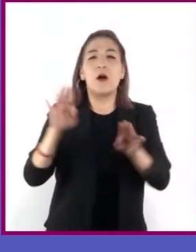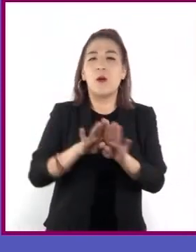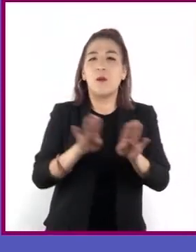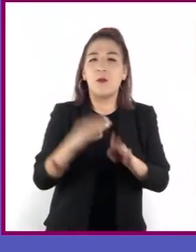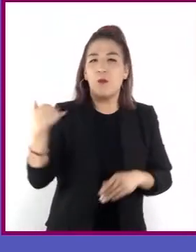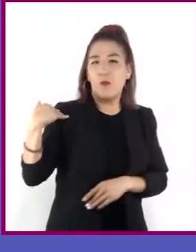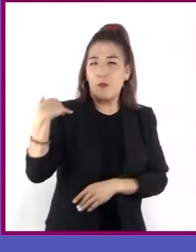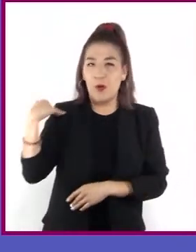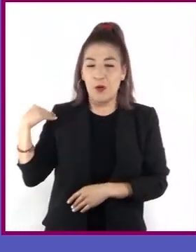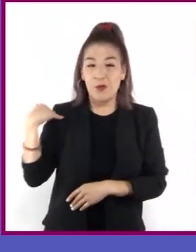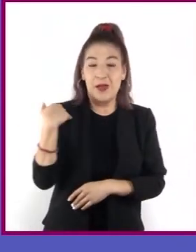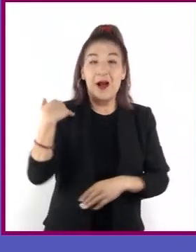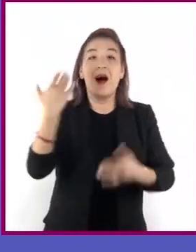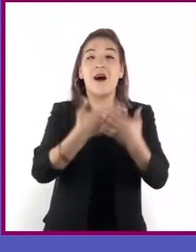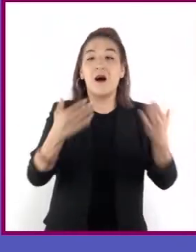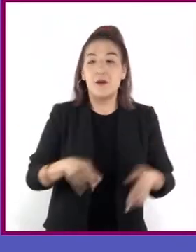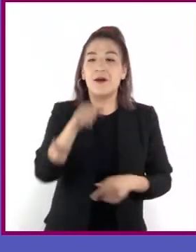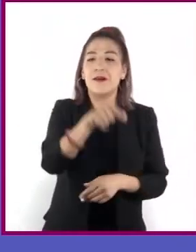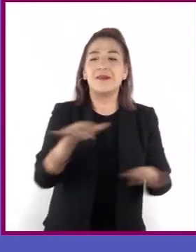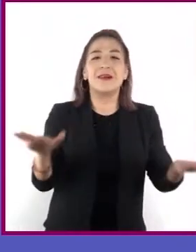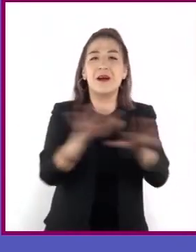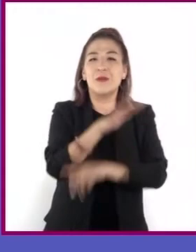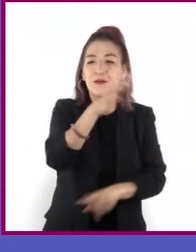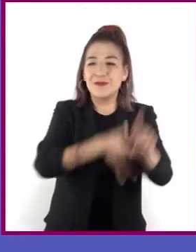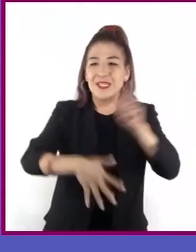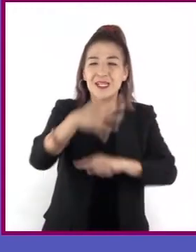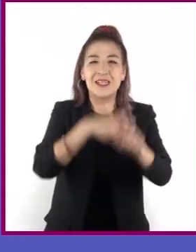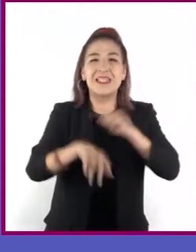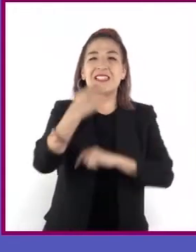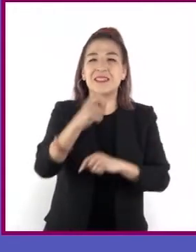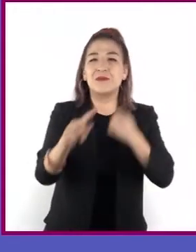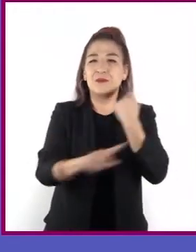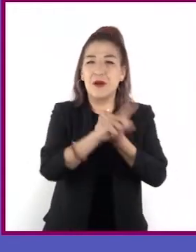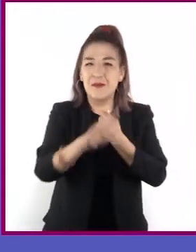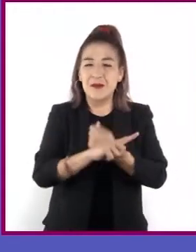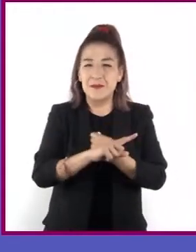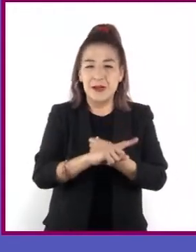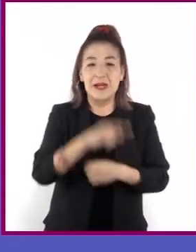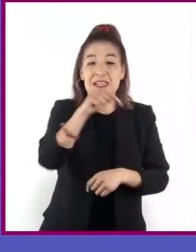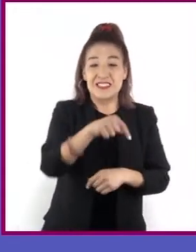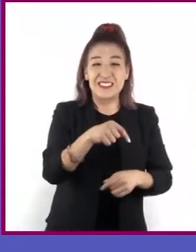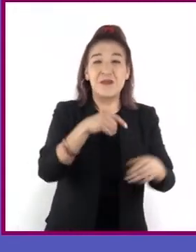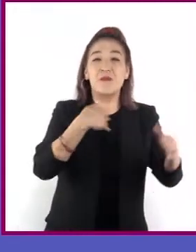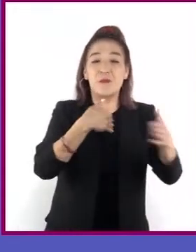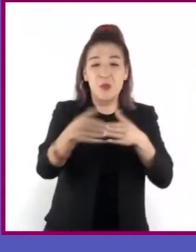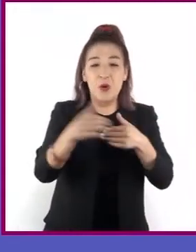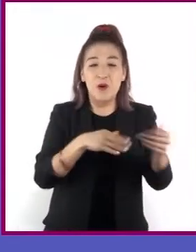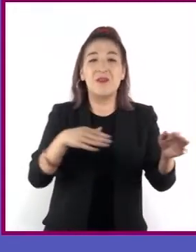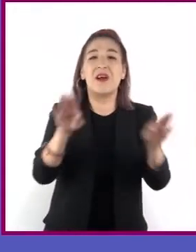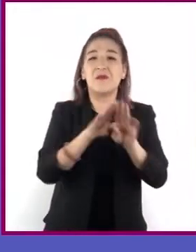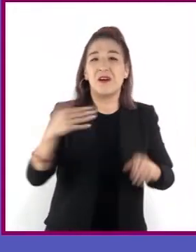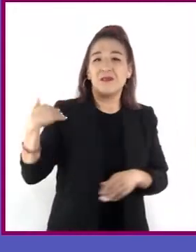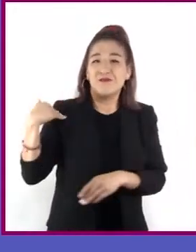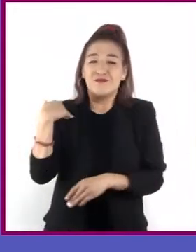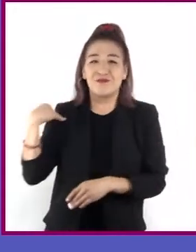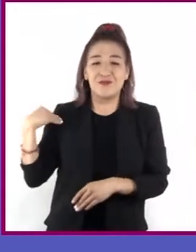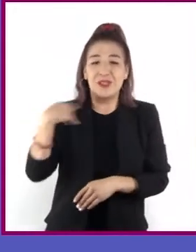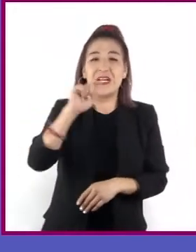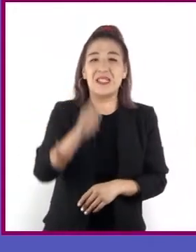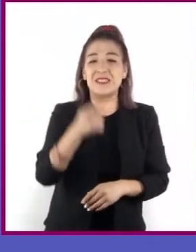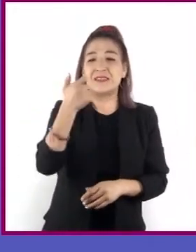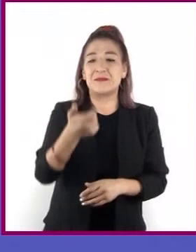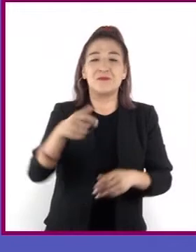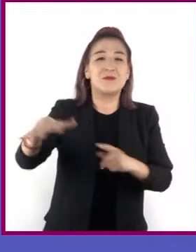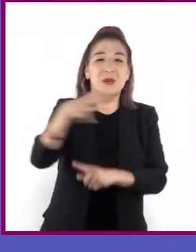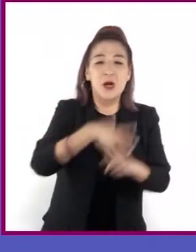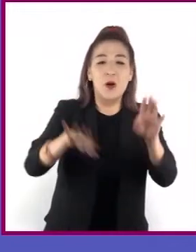sobre el impacto ambiental sobre la moda. La moda rápida es uno de los grandes negocios porque motiva a la gente a través de bajos costos y